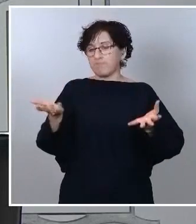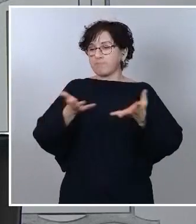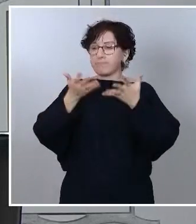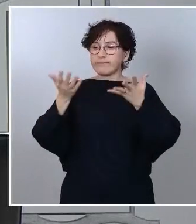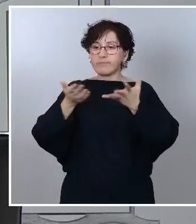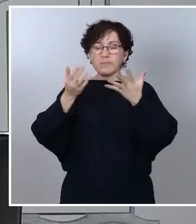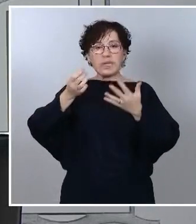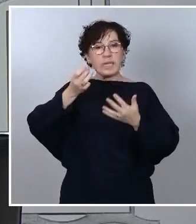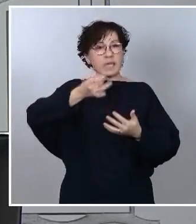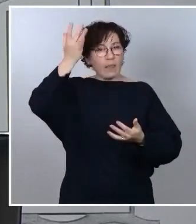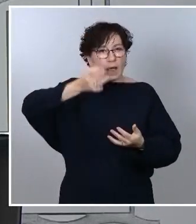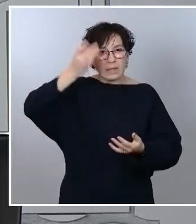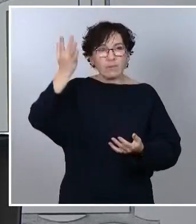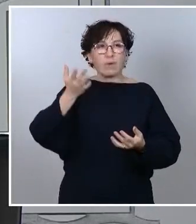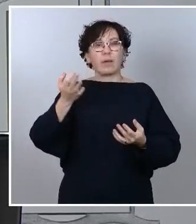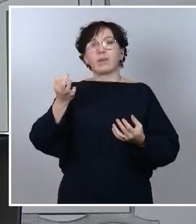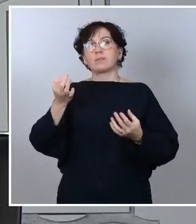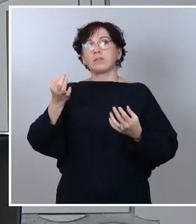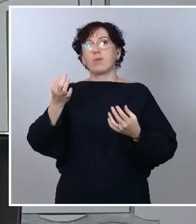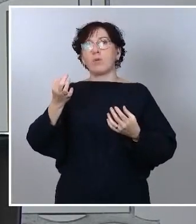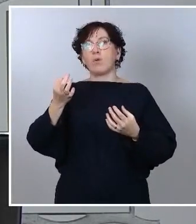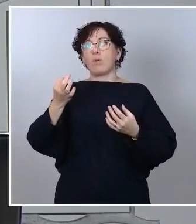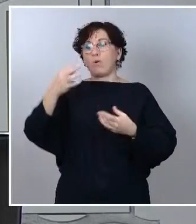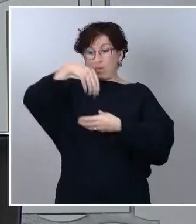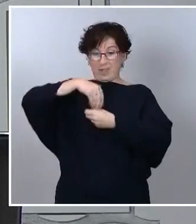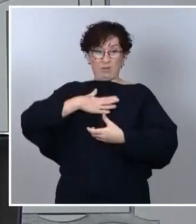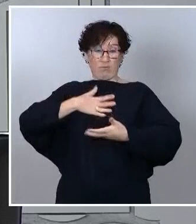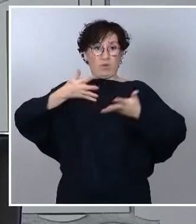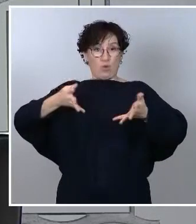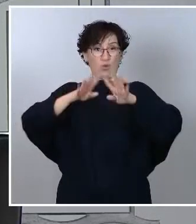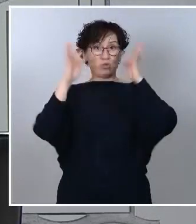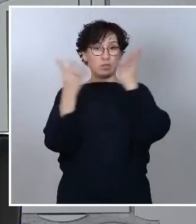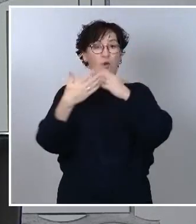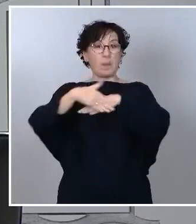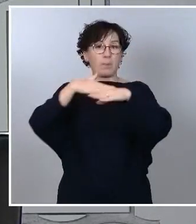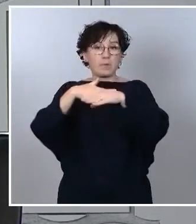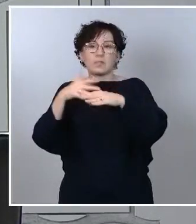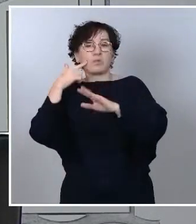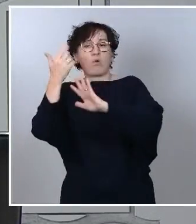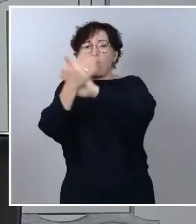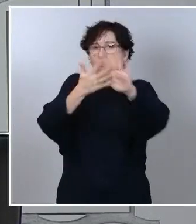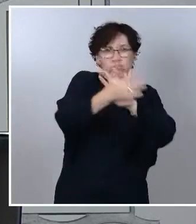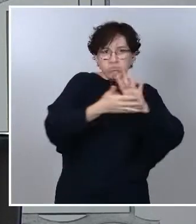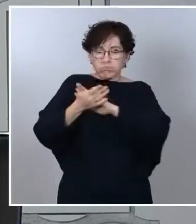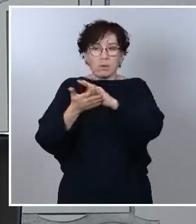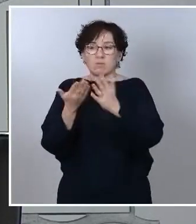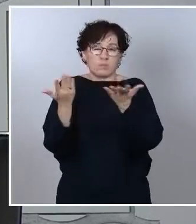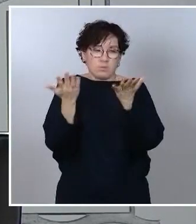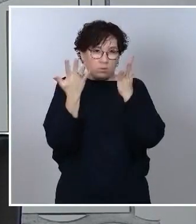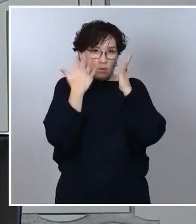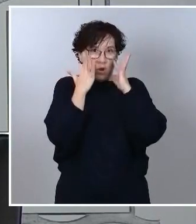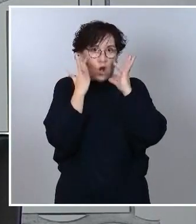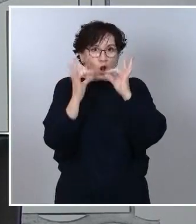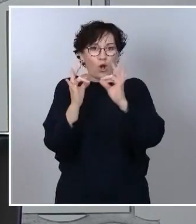que estén en el marco del consejo de ministro lo lógico y lo normal es que se desarrollen en ese entorno y que podamos